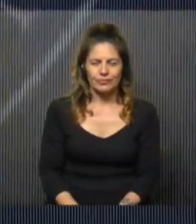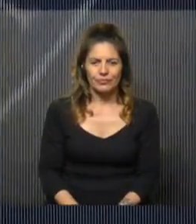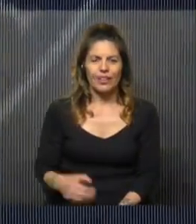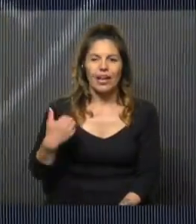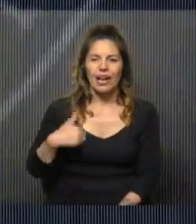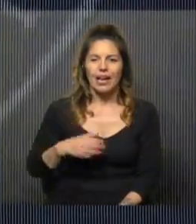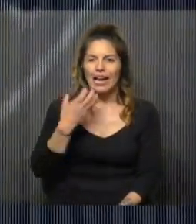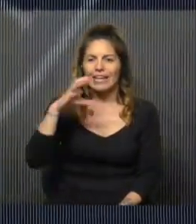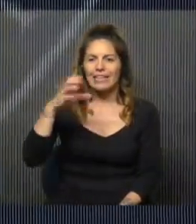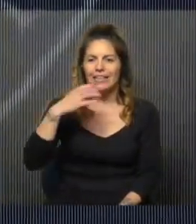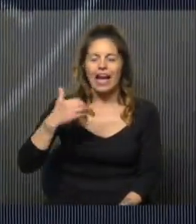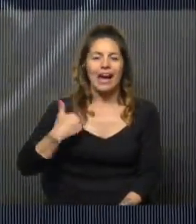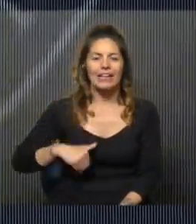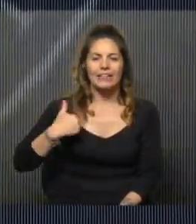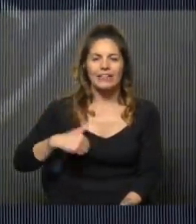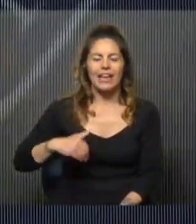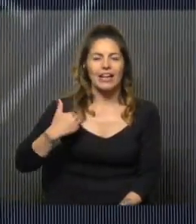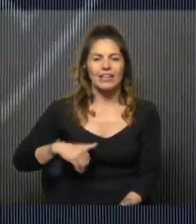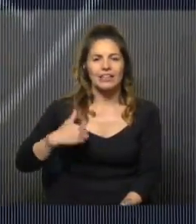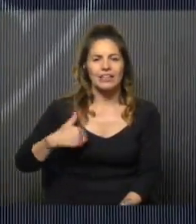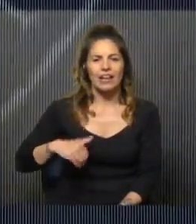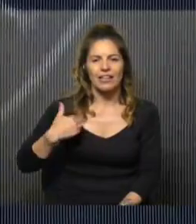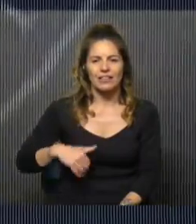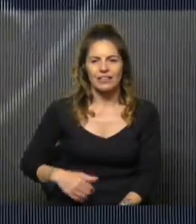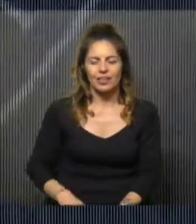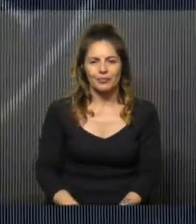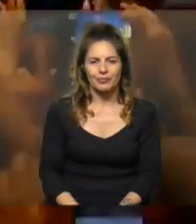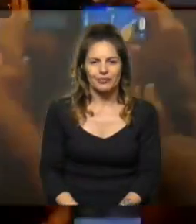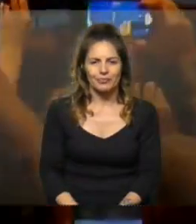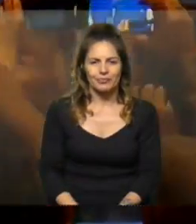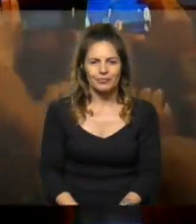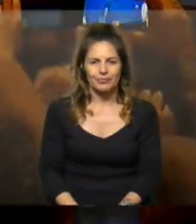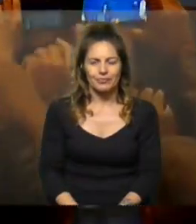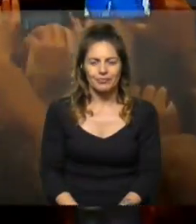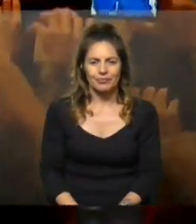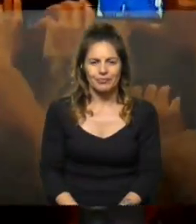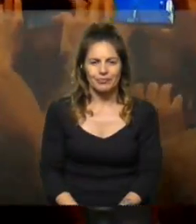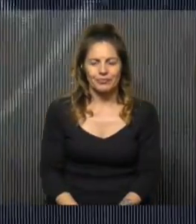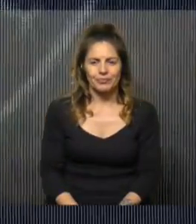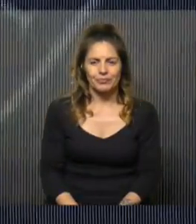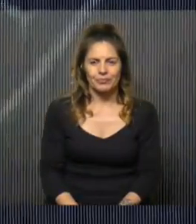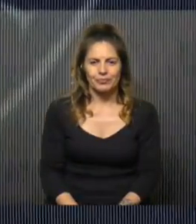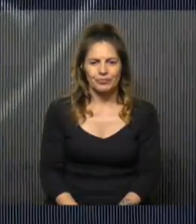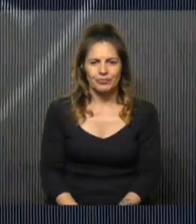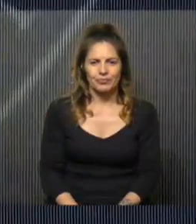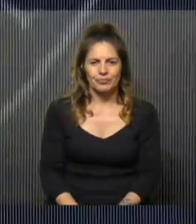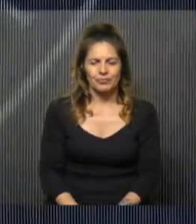ar argentin argentin argentin argentin